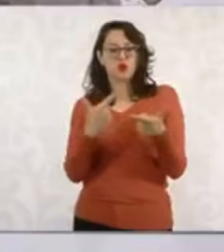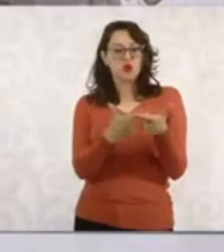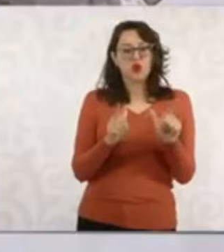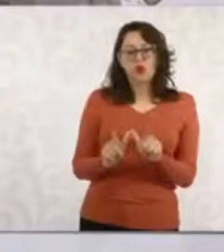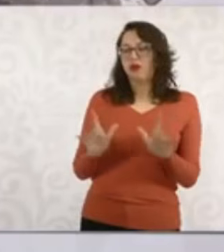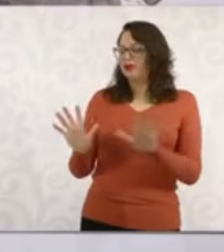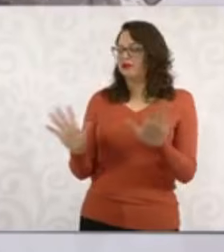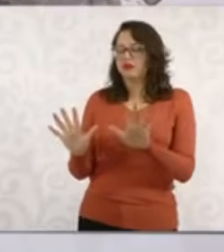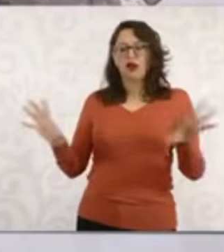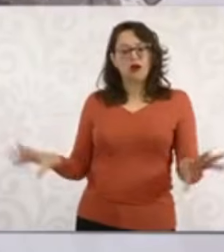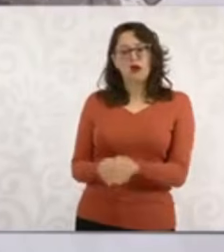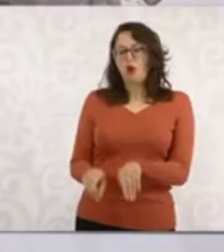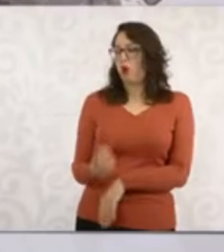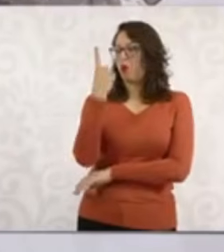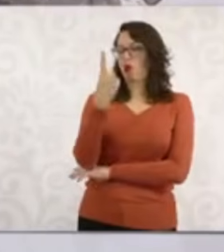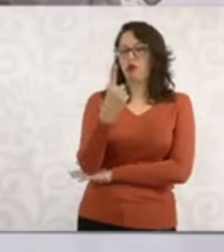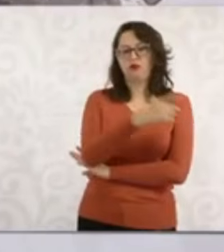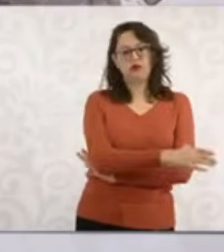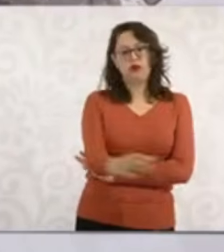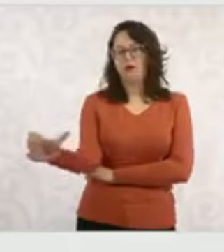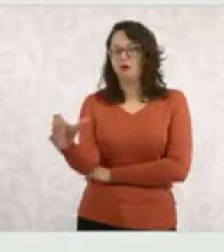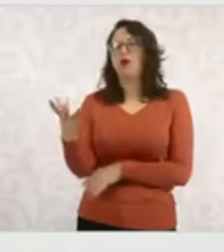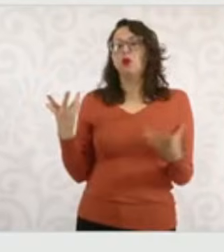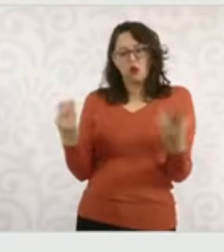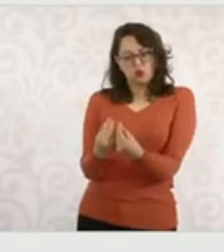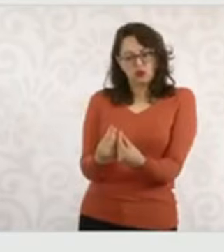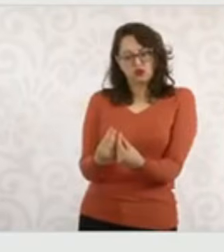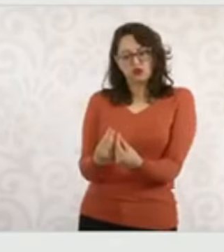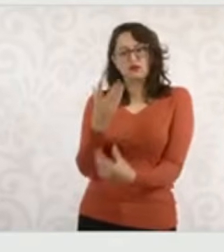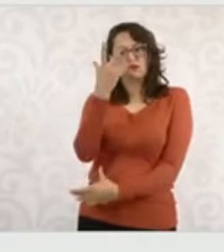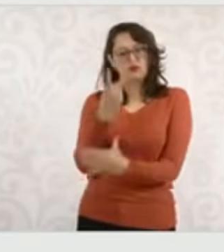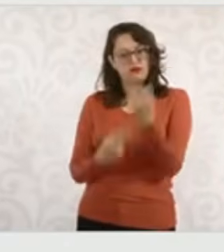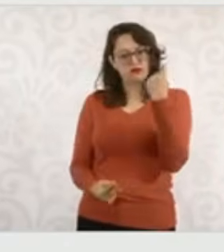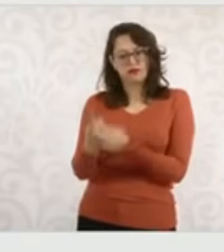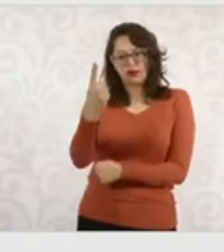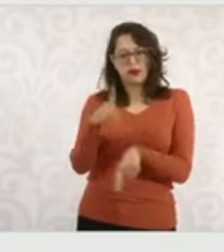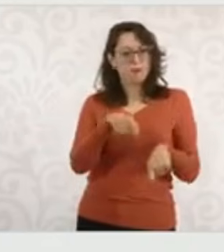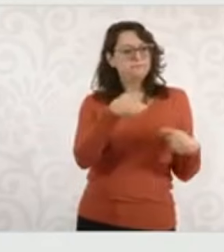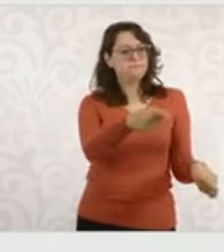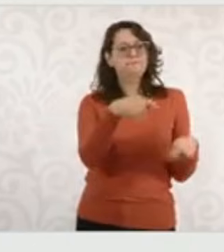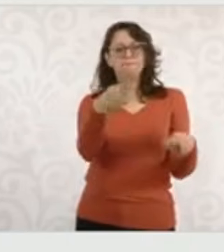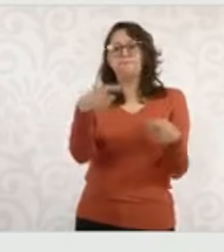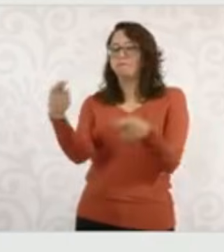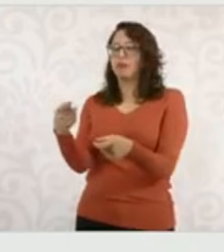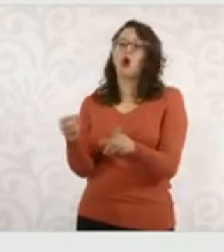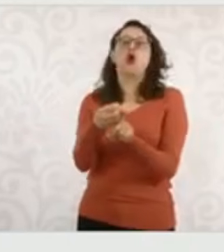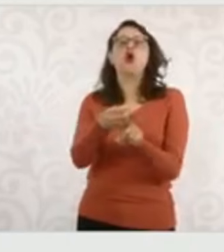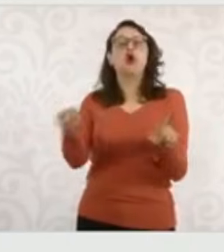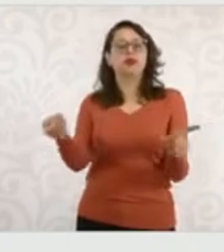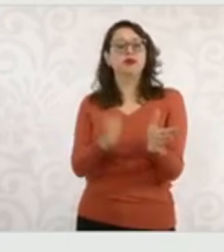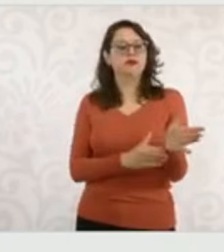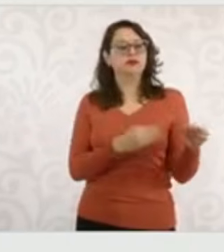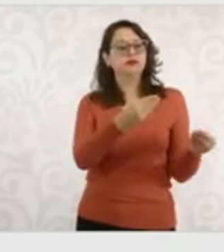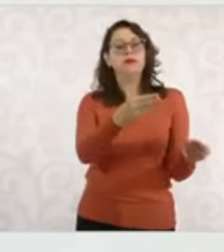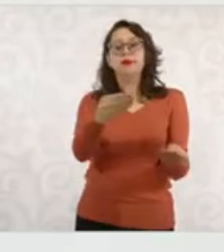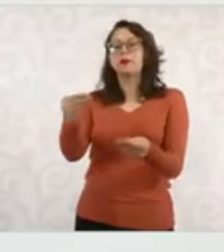espacio para un nuevo ejido y se dieron pues los títulos para este nuevo ejido. Y